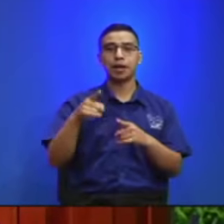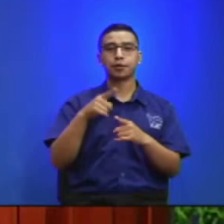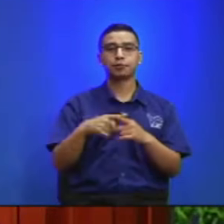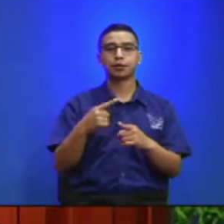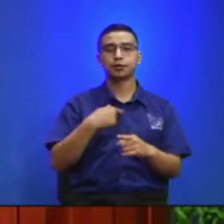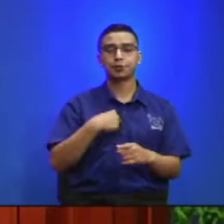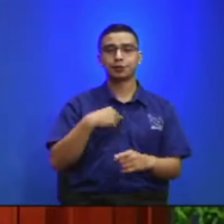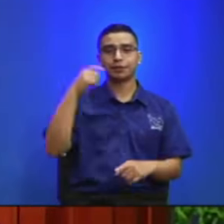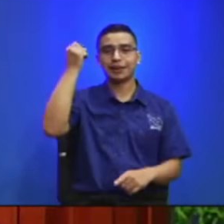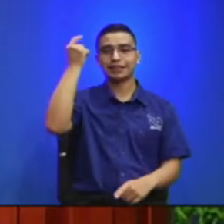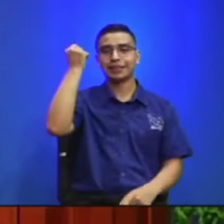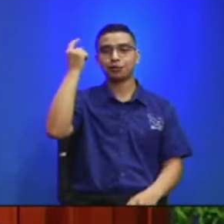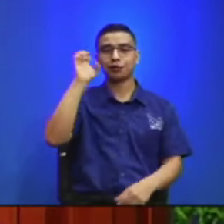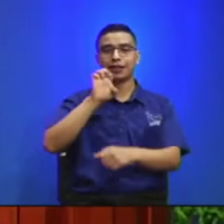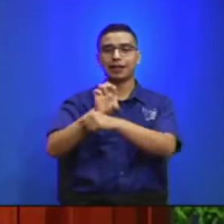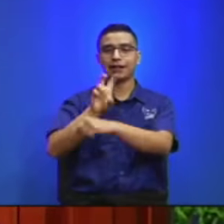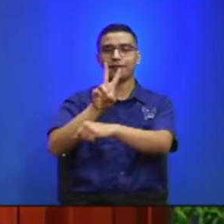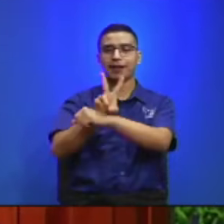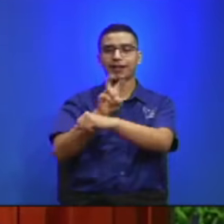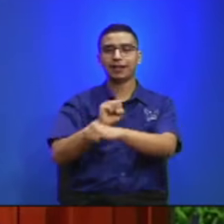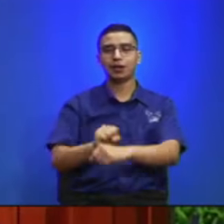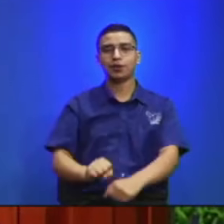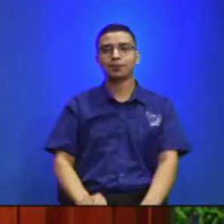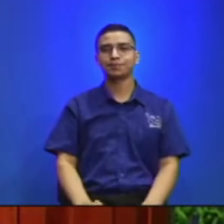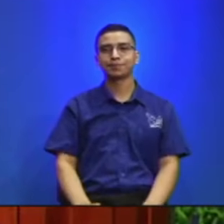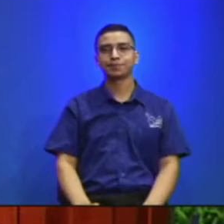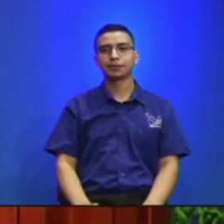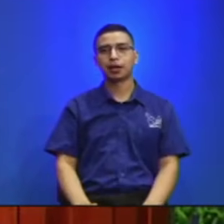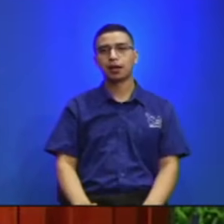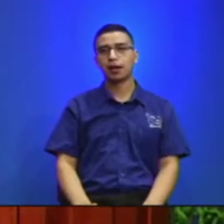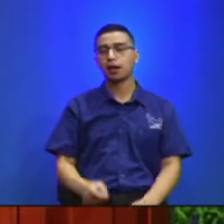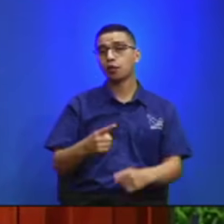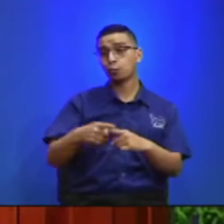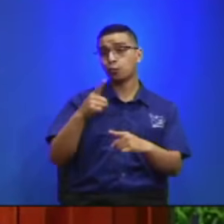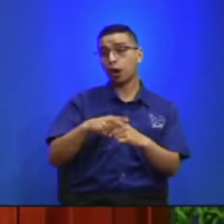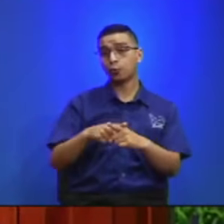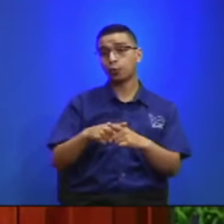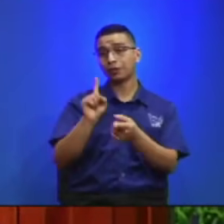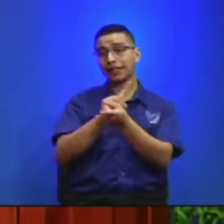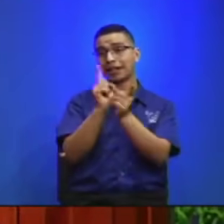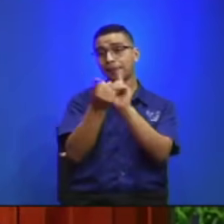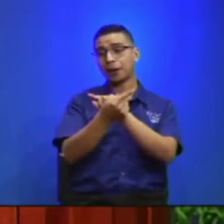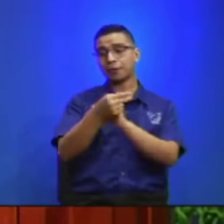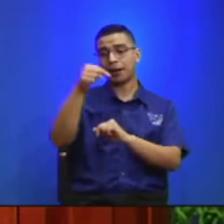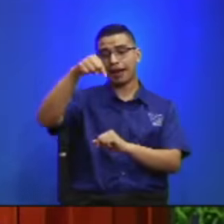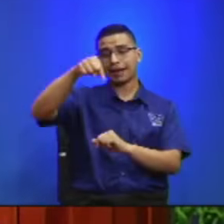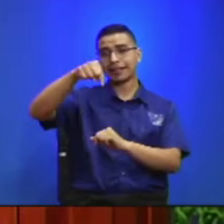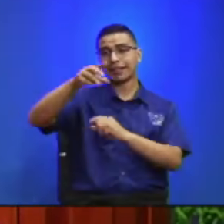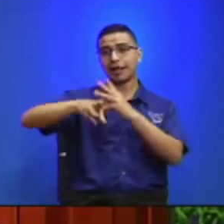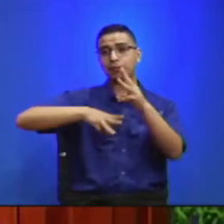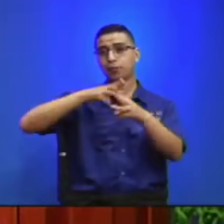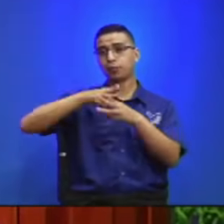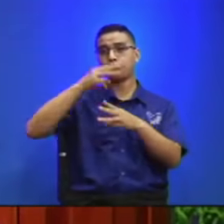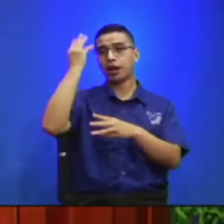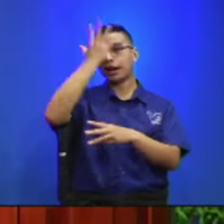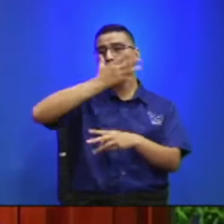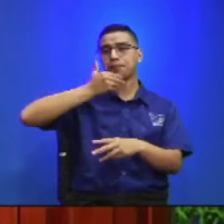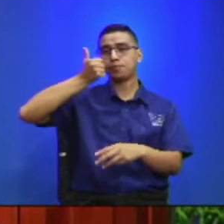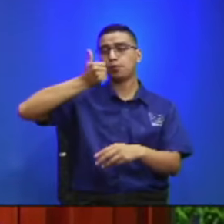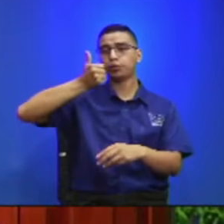el evangelio cuando te trasladaron a esta tierra tan hermosa